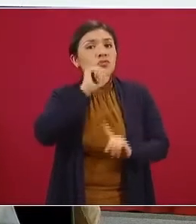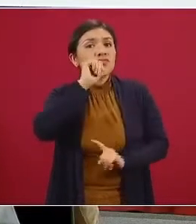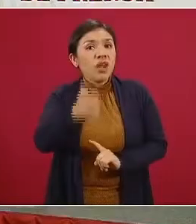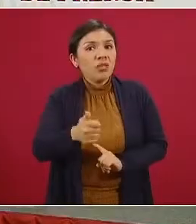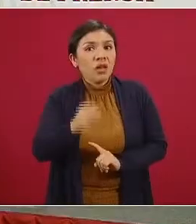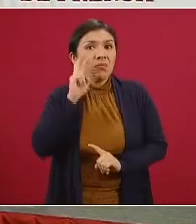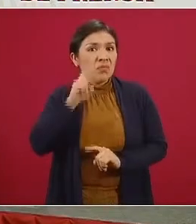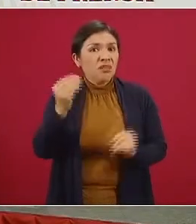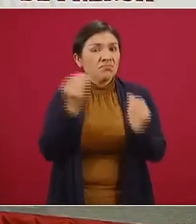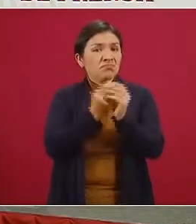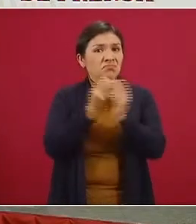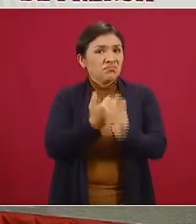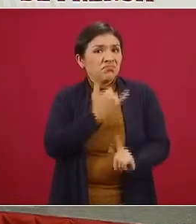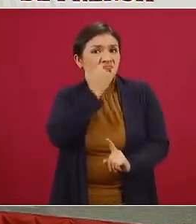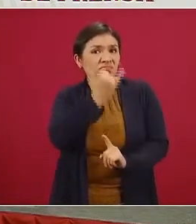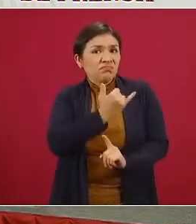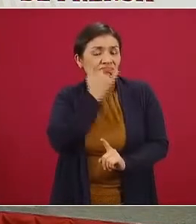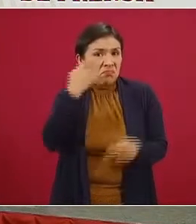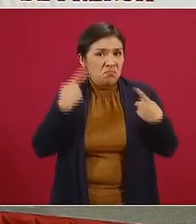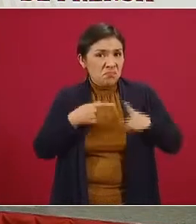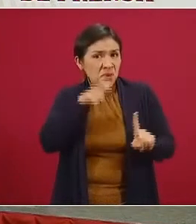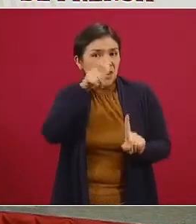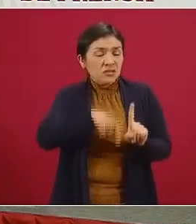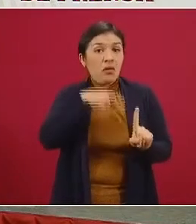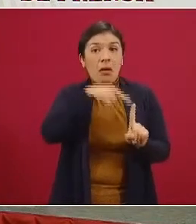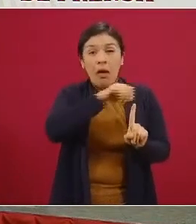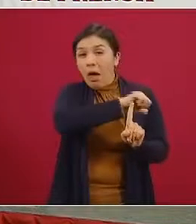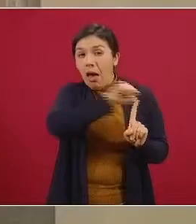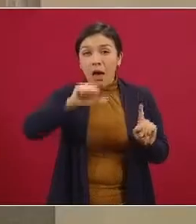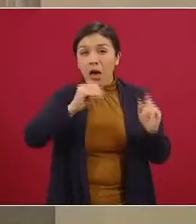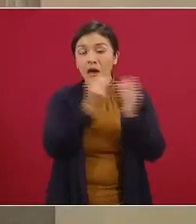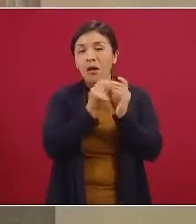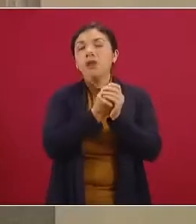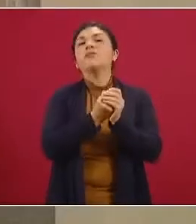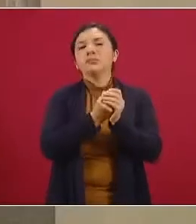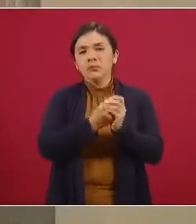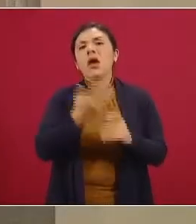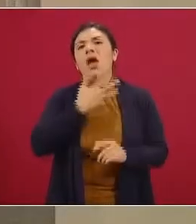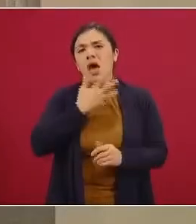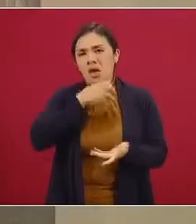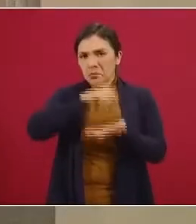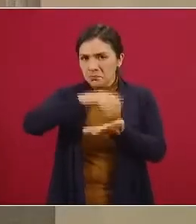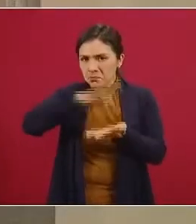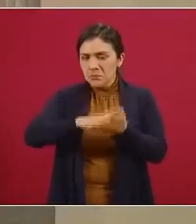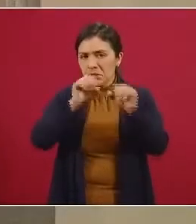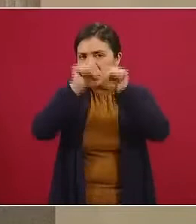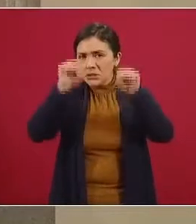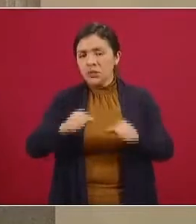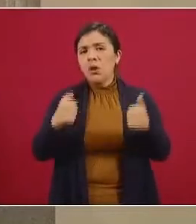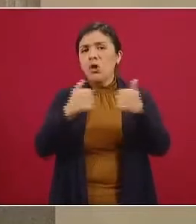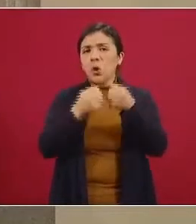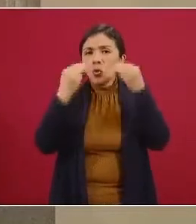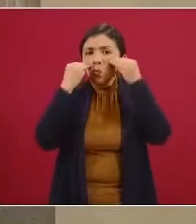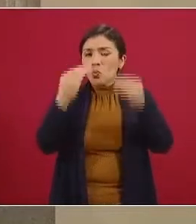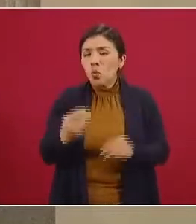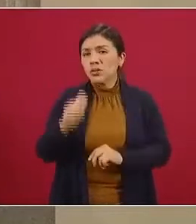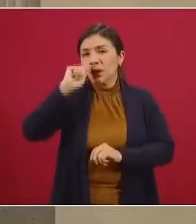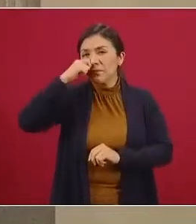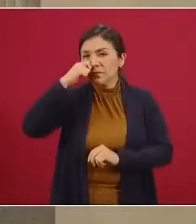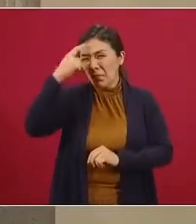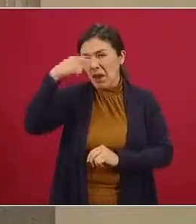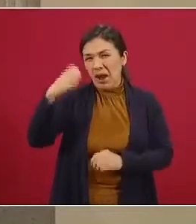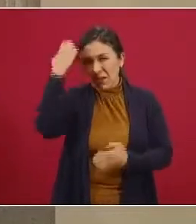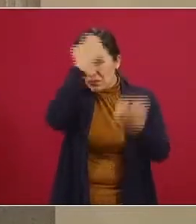eso tienen esa clasificación de sospechosos, es decir, estas personas sí tienen reportada en el sistema la toma de una